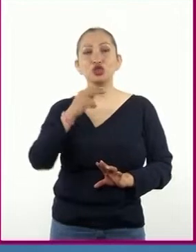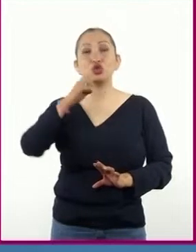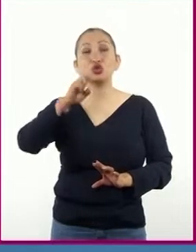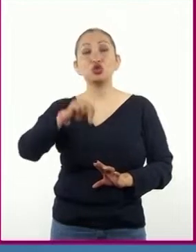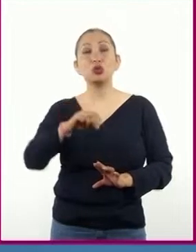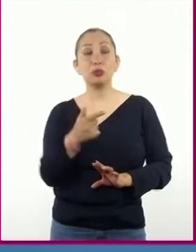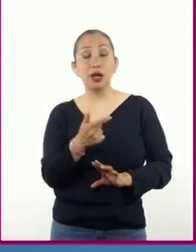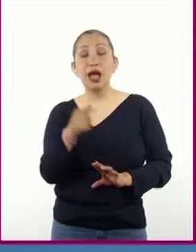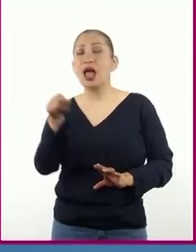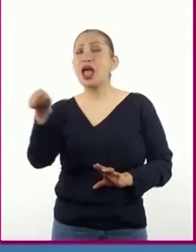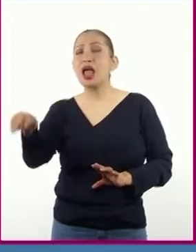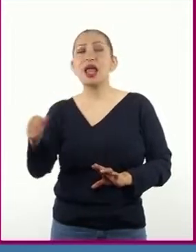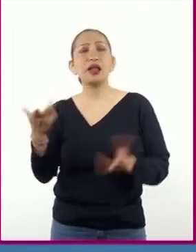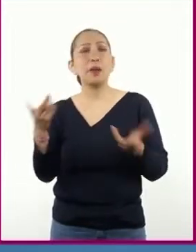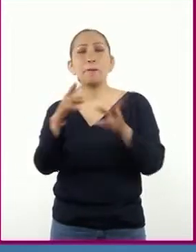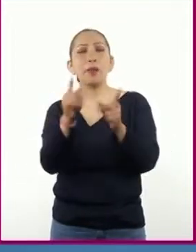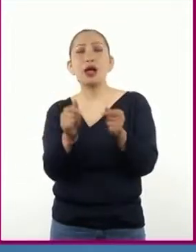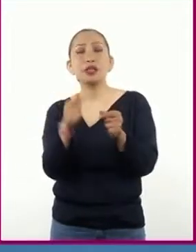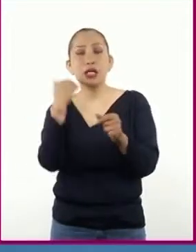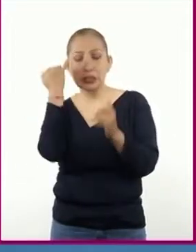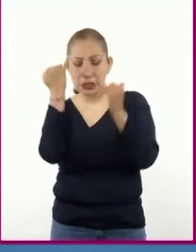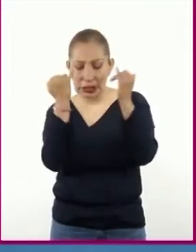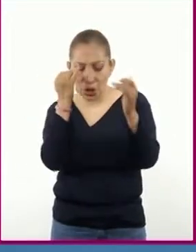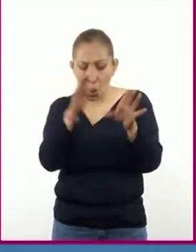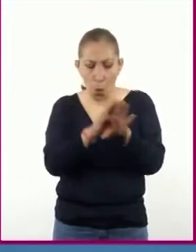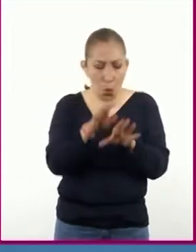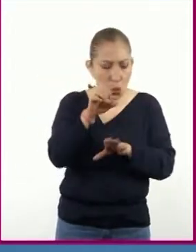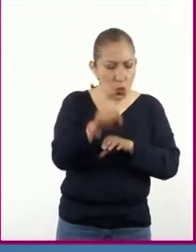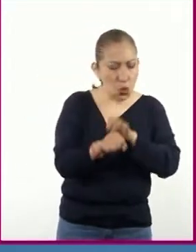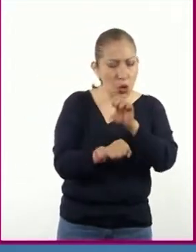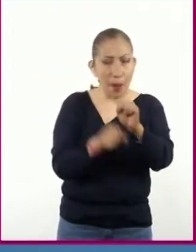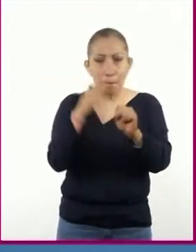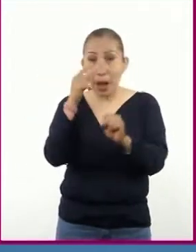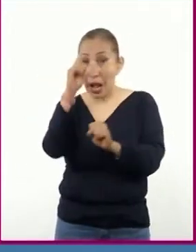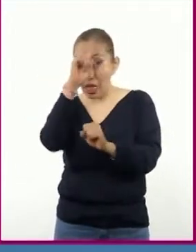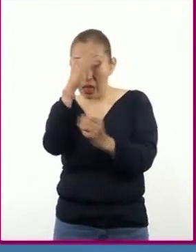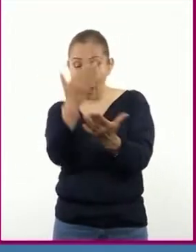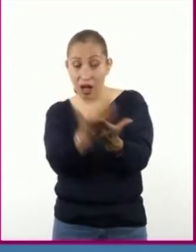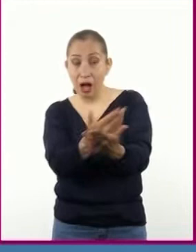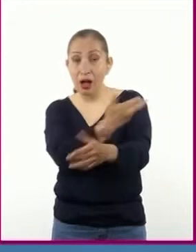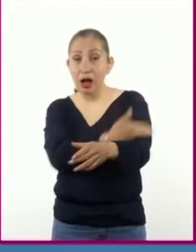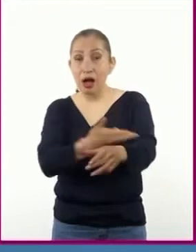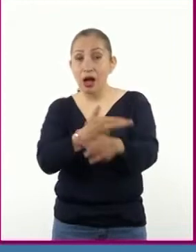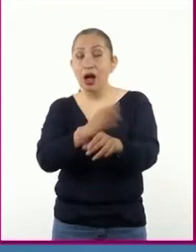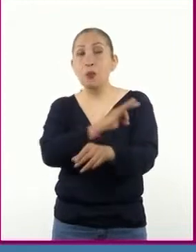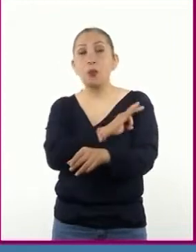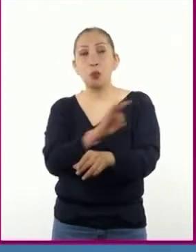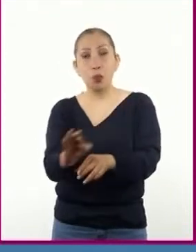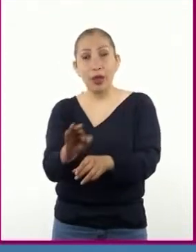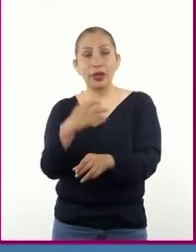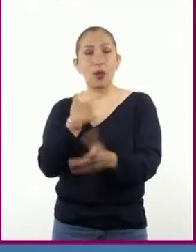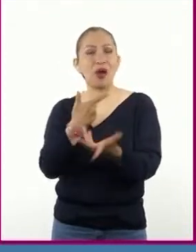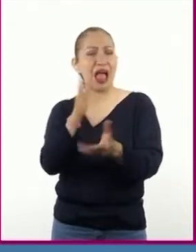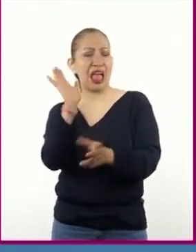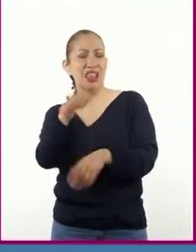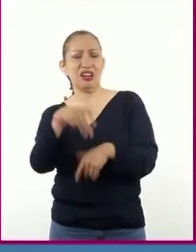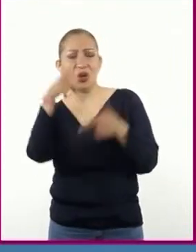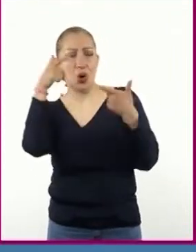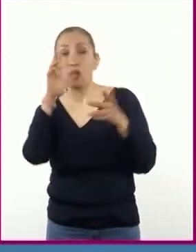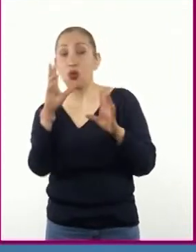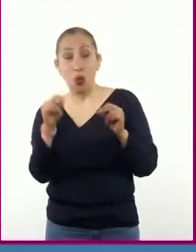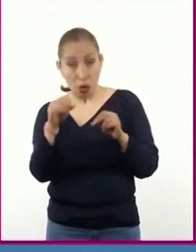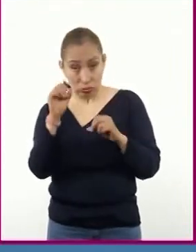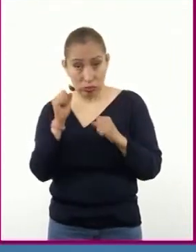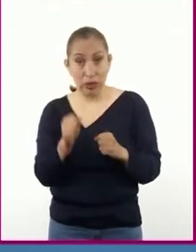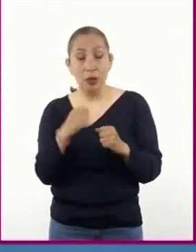paz requiere de ser creativas y creativos para proponer soluciones que podrían sonar descabelladas, de